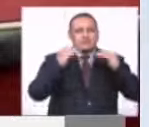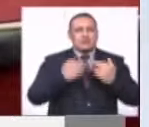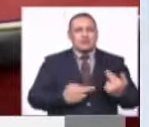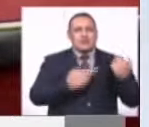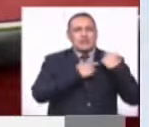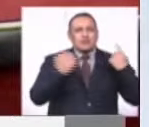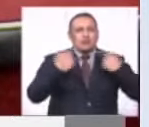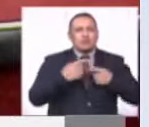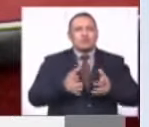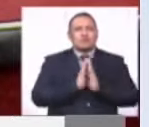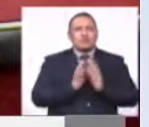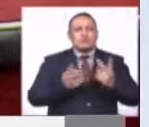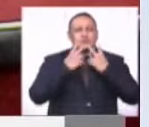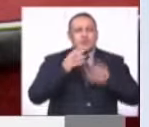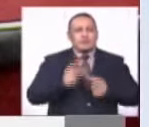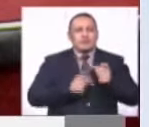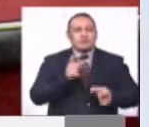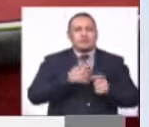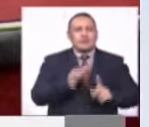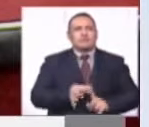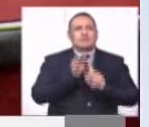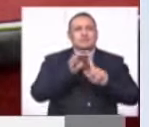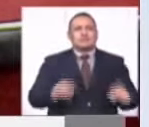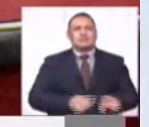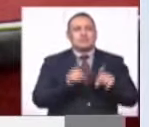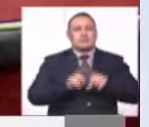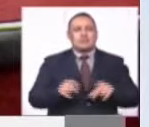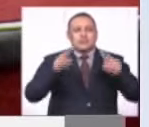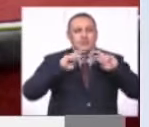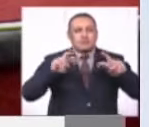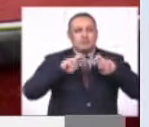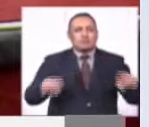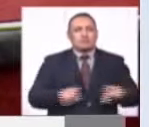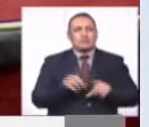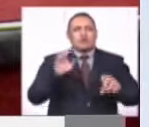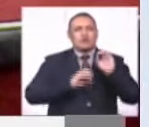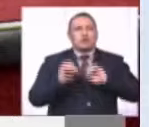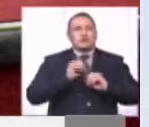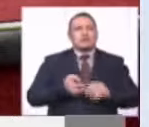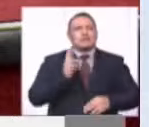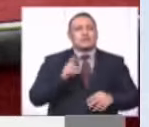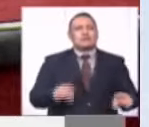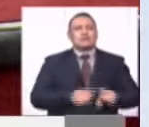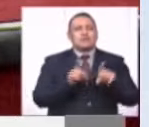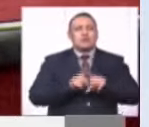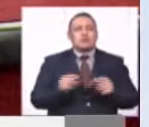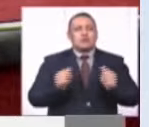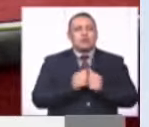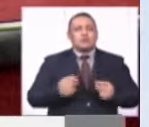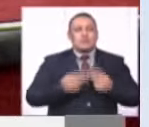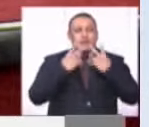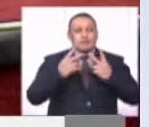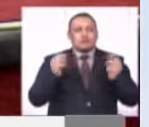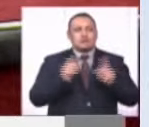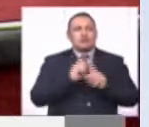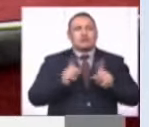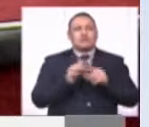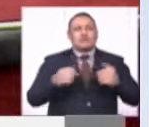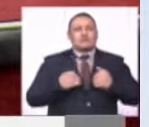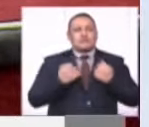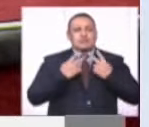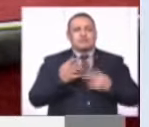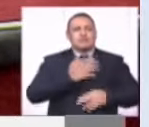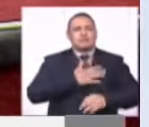cargos. Exigimos gente especializada en la investigación de organizaciones criminales y al parecer no lo tenemos